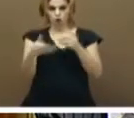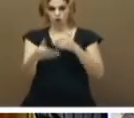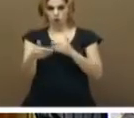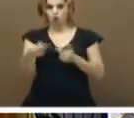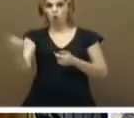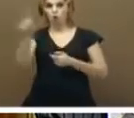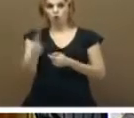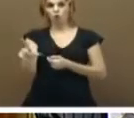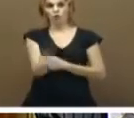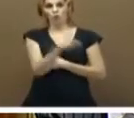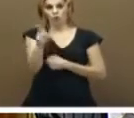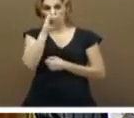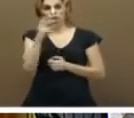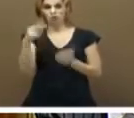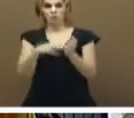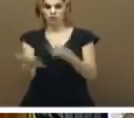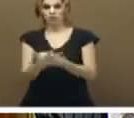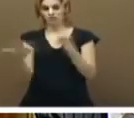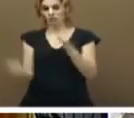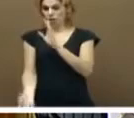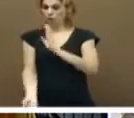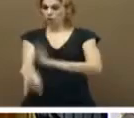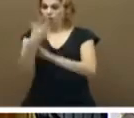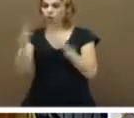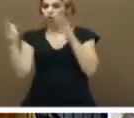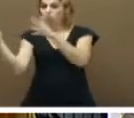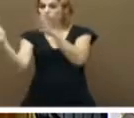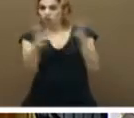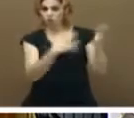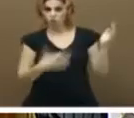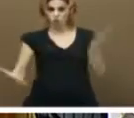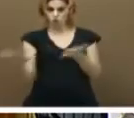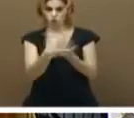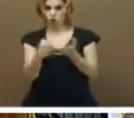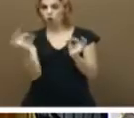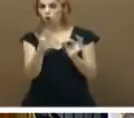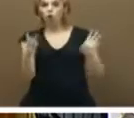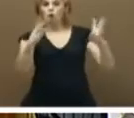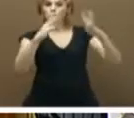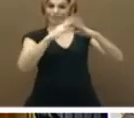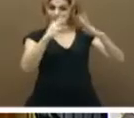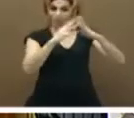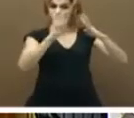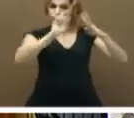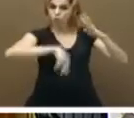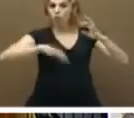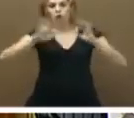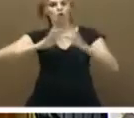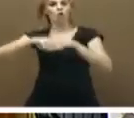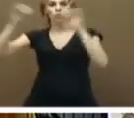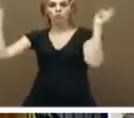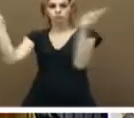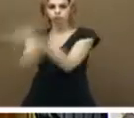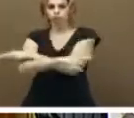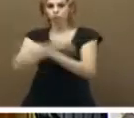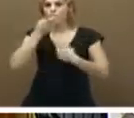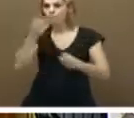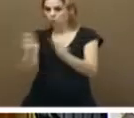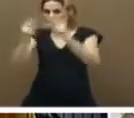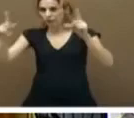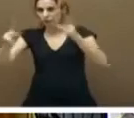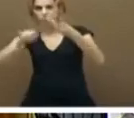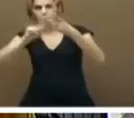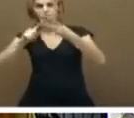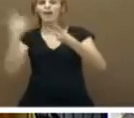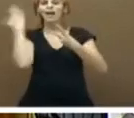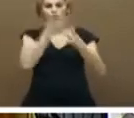de julio del año 2016 todos los consejos, todos, o son paritarios o cesan en sus funciones. Estoy hablando del Consejo de la Tele, estoy hablando del